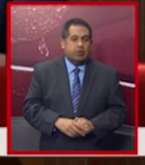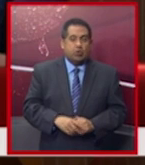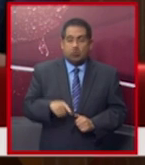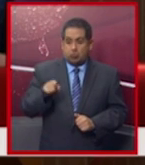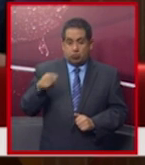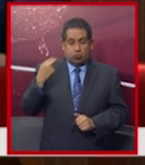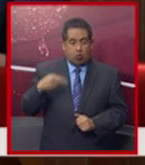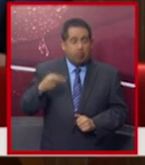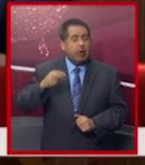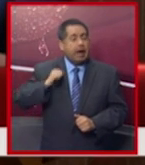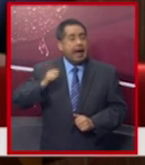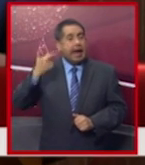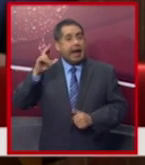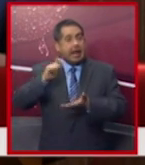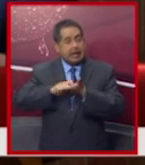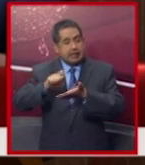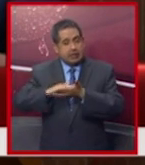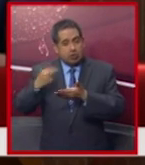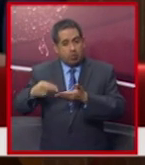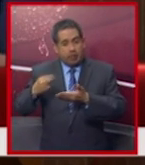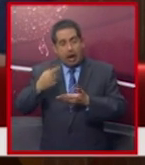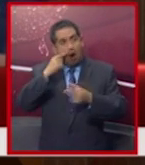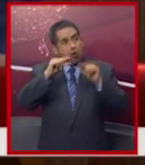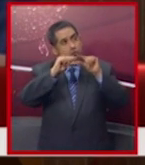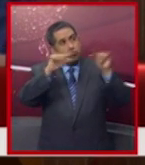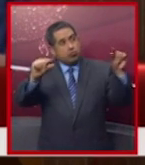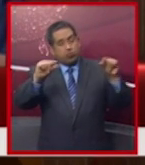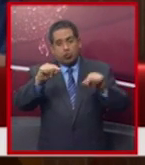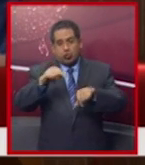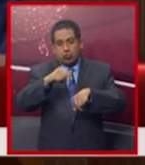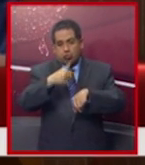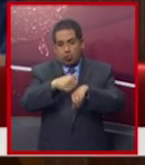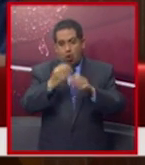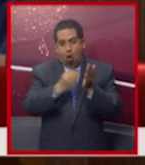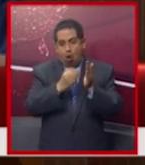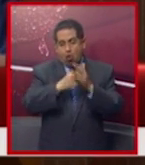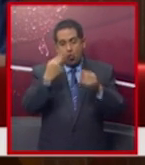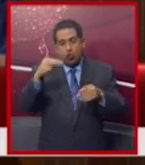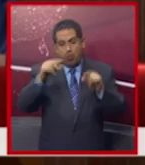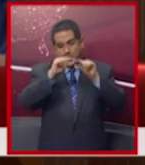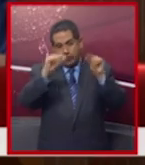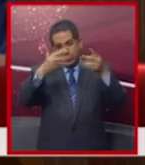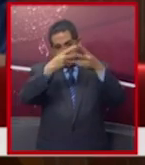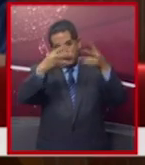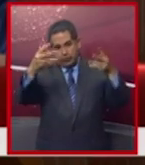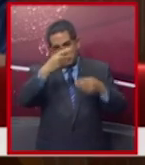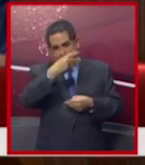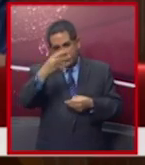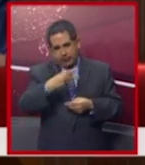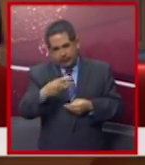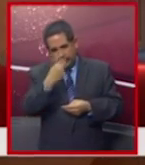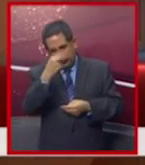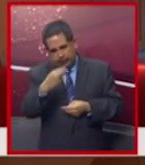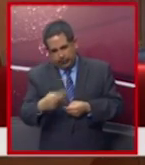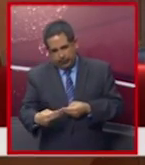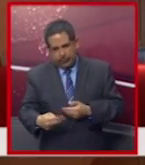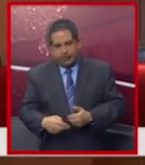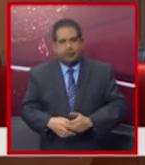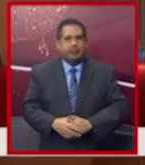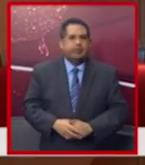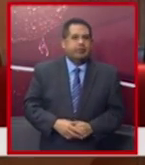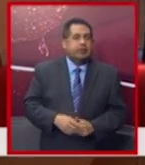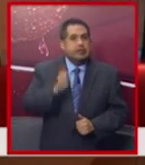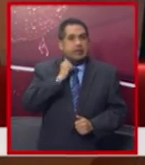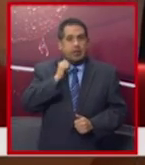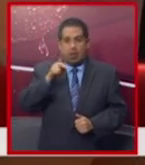nombres tapizan con letras doradas este ilustre foro republicano. El